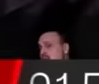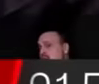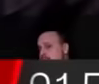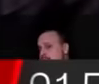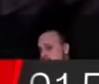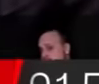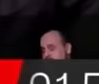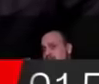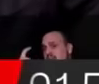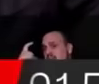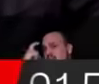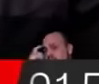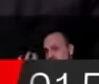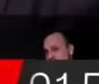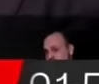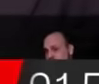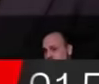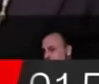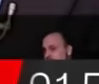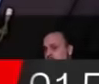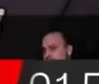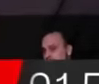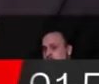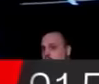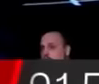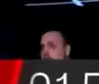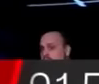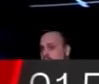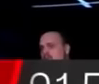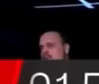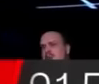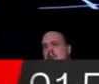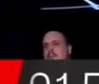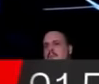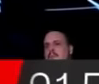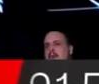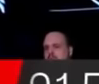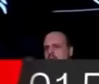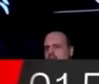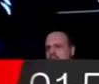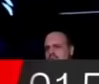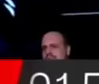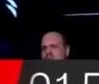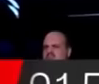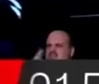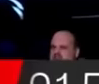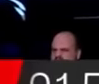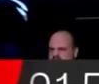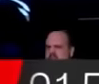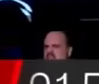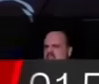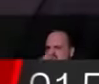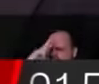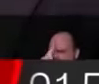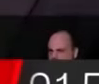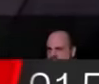que el 10 de diciembre, gobierne quien gobierne, nos demos la construcción de políticas de Estado. Atacando, agraviando, faltando el